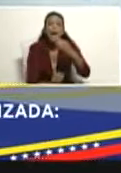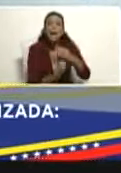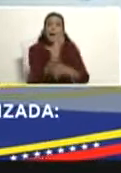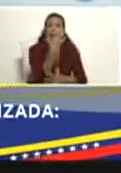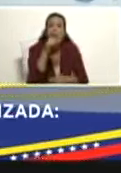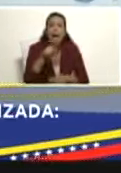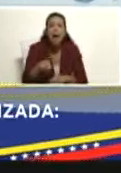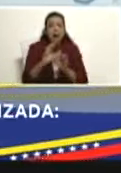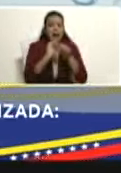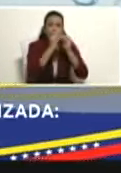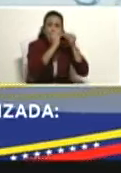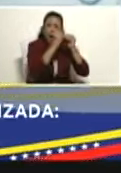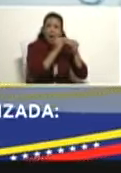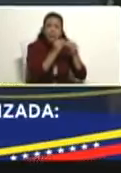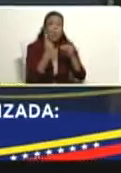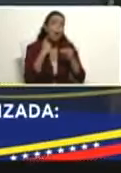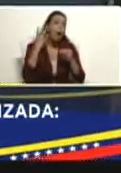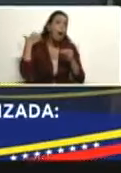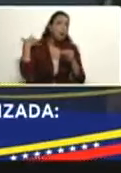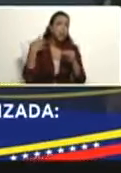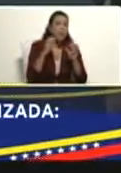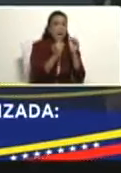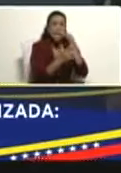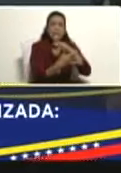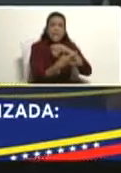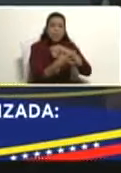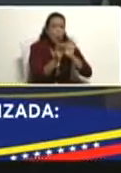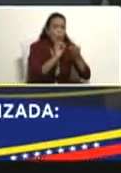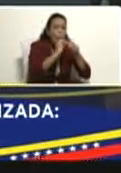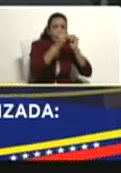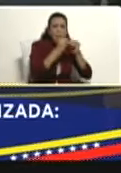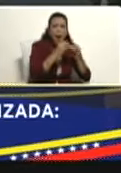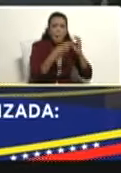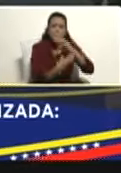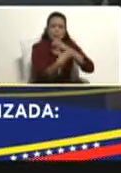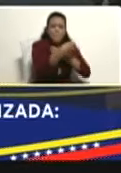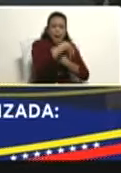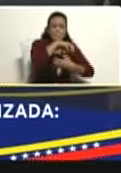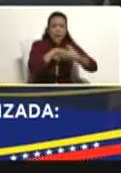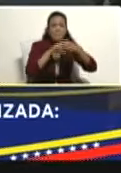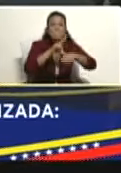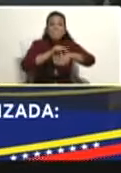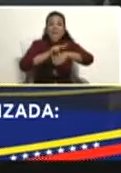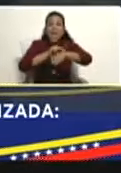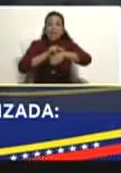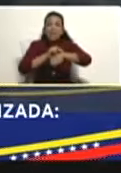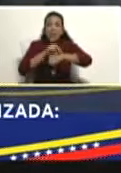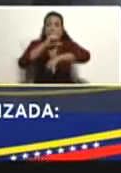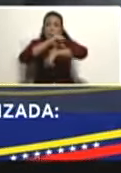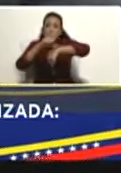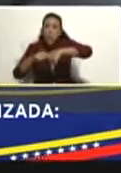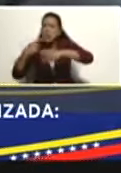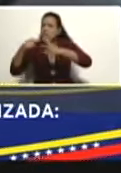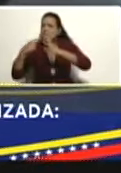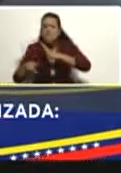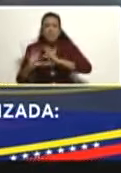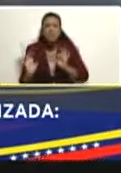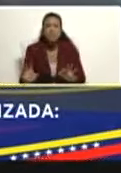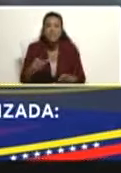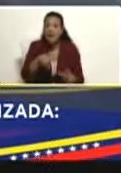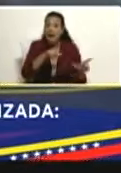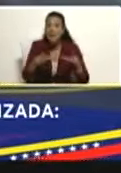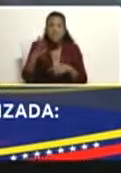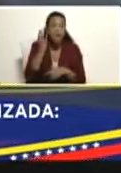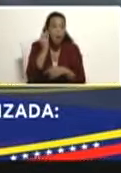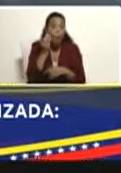con la reparación de lo que son los equipos y los componentes, las partes de los equipamientos médicos. Y estos muchachos ya están en